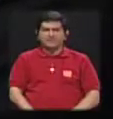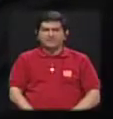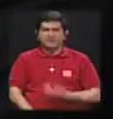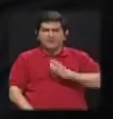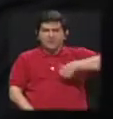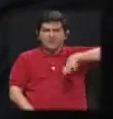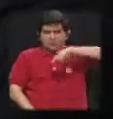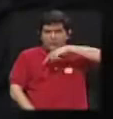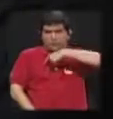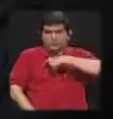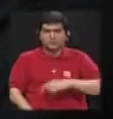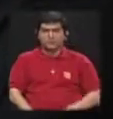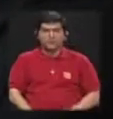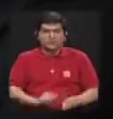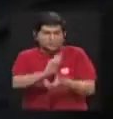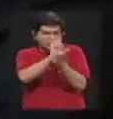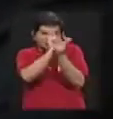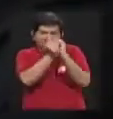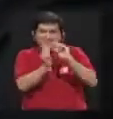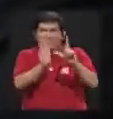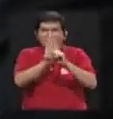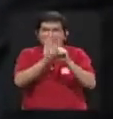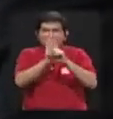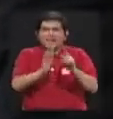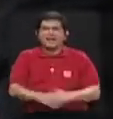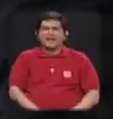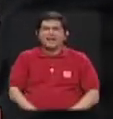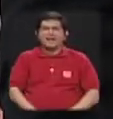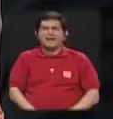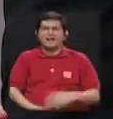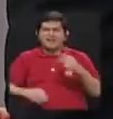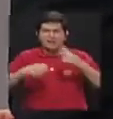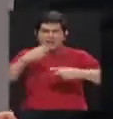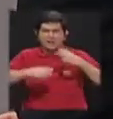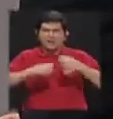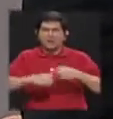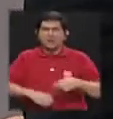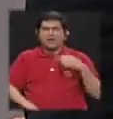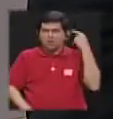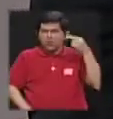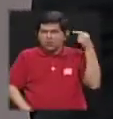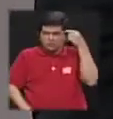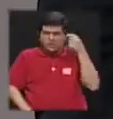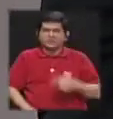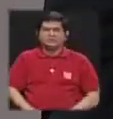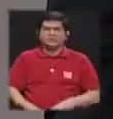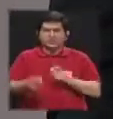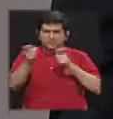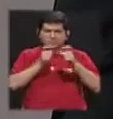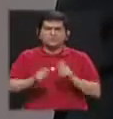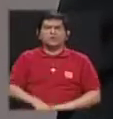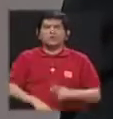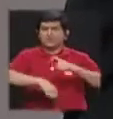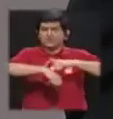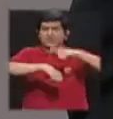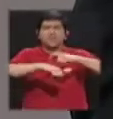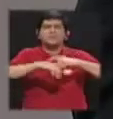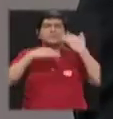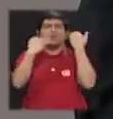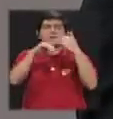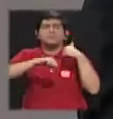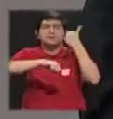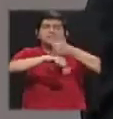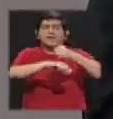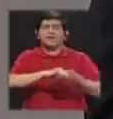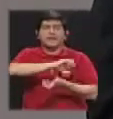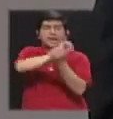nos metemos a modificar la ley de lo contencioso administrativo porque da plazos de resolución para estos tribunales, modificamos